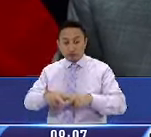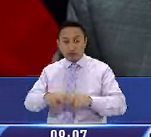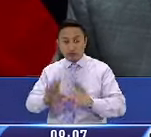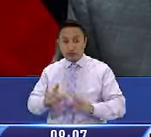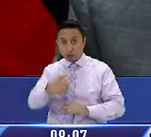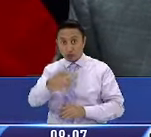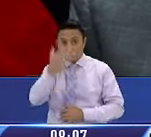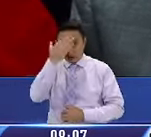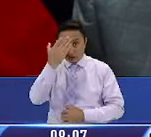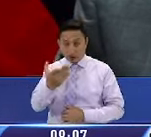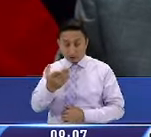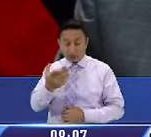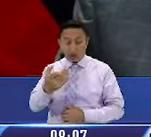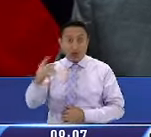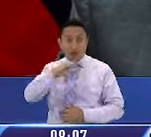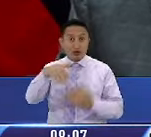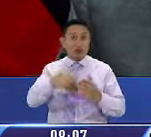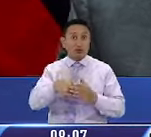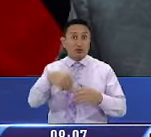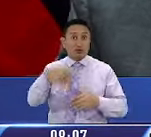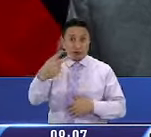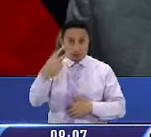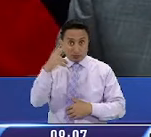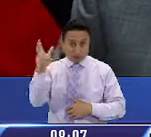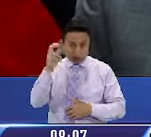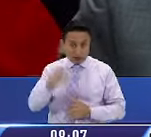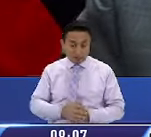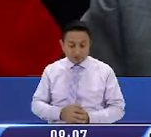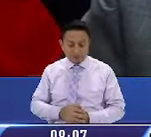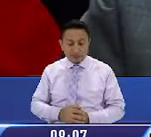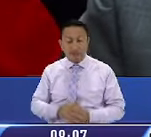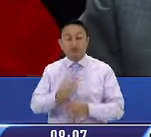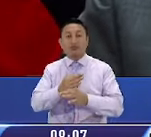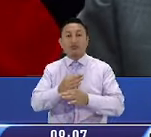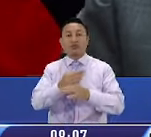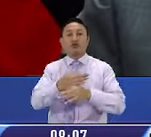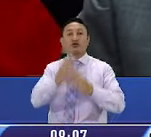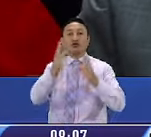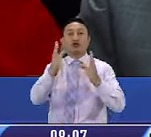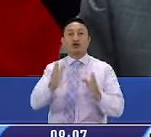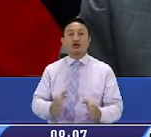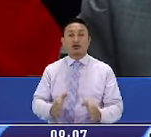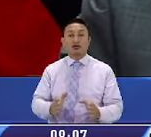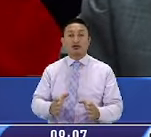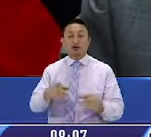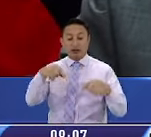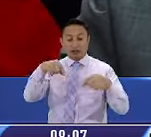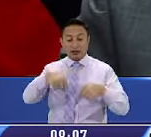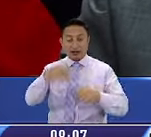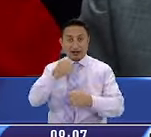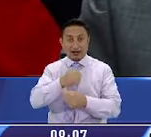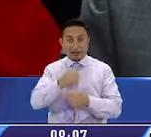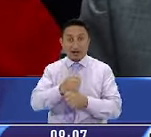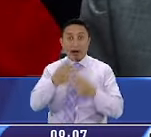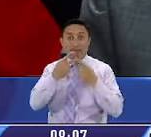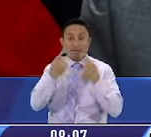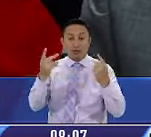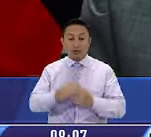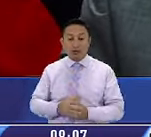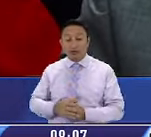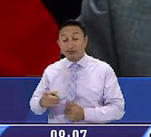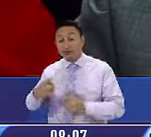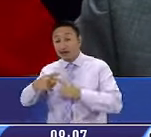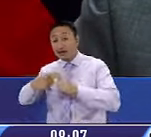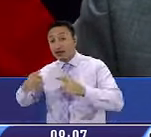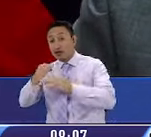usted lo sabe y quiero que lo sepan todos los que nos están escuchando, a los funcionarios que están en funciones y a los